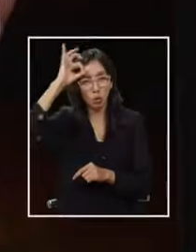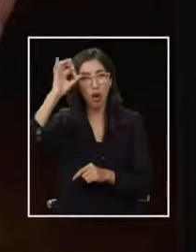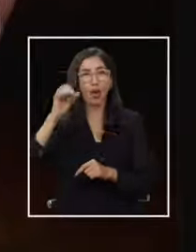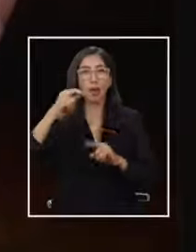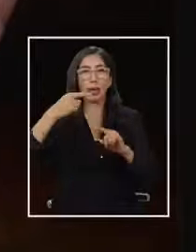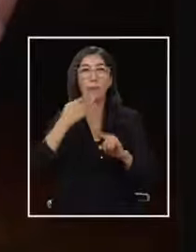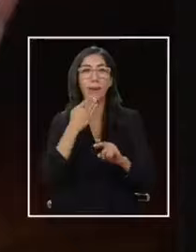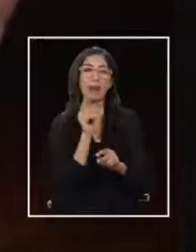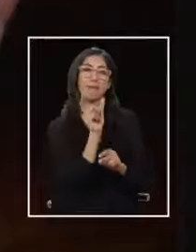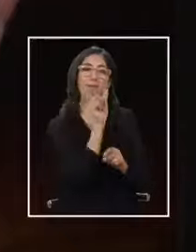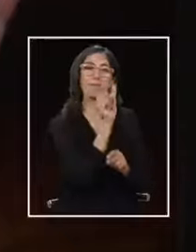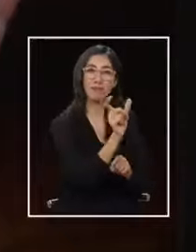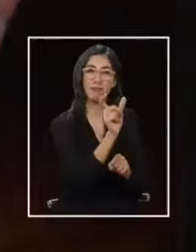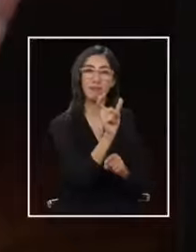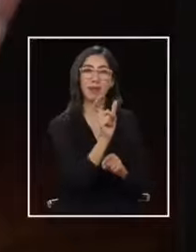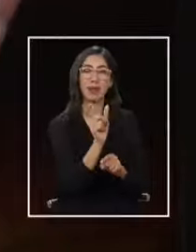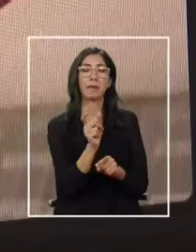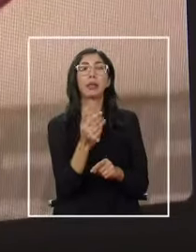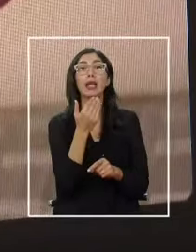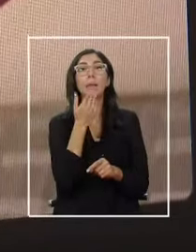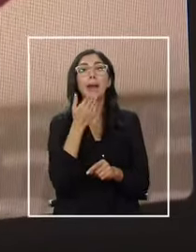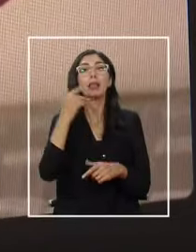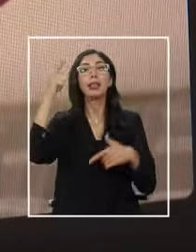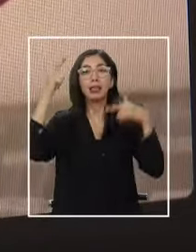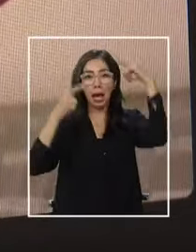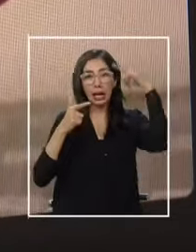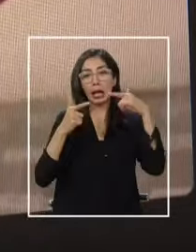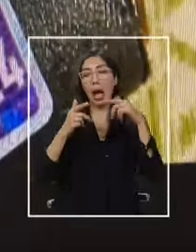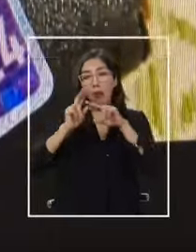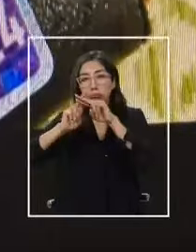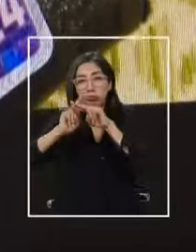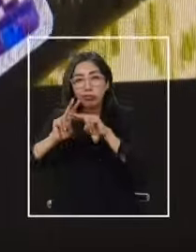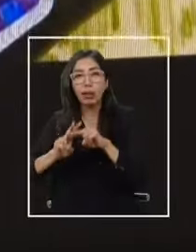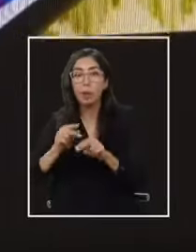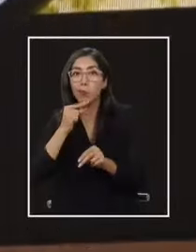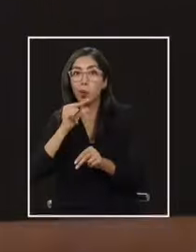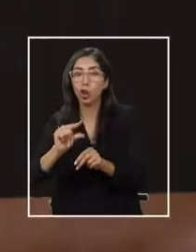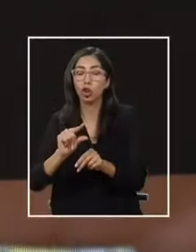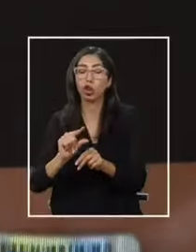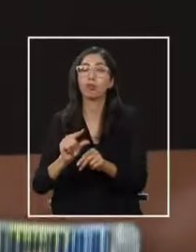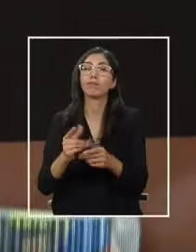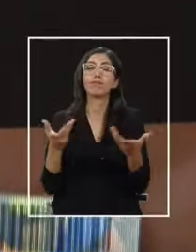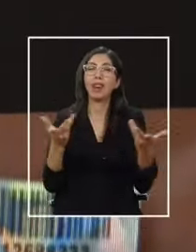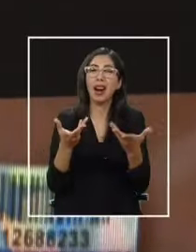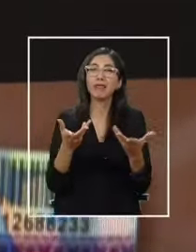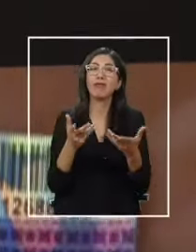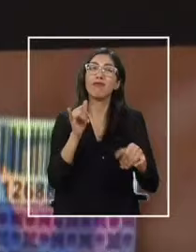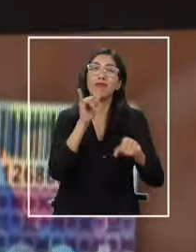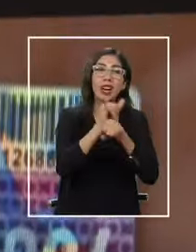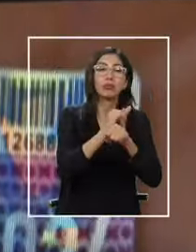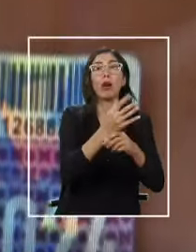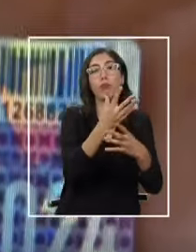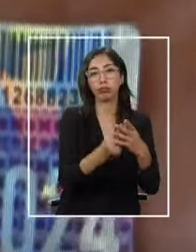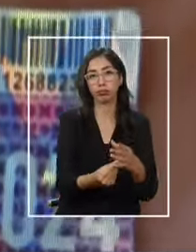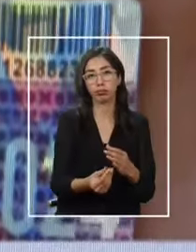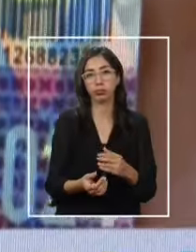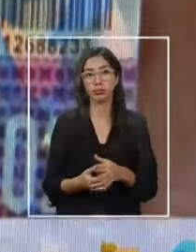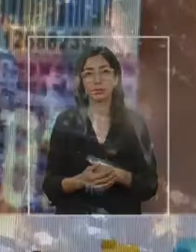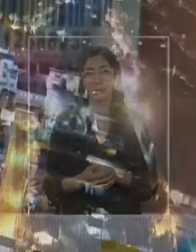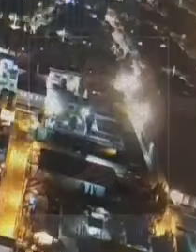ya están trabajando para instalar validadores, la única manera de poner atajo a las falsificaciones.